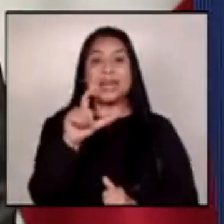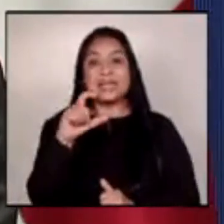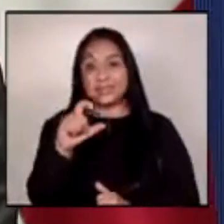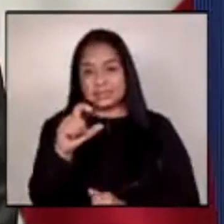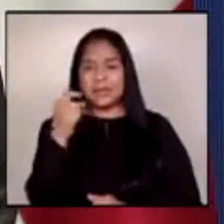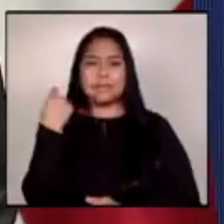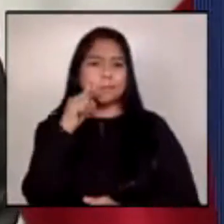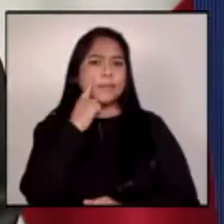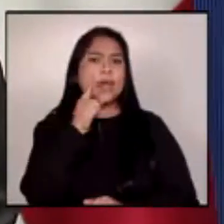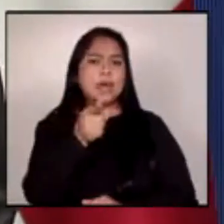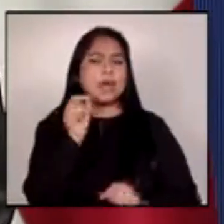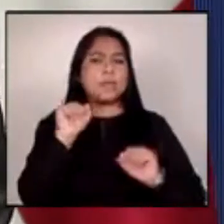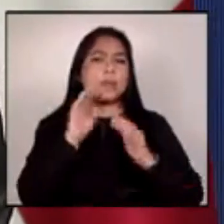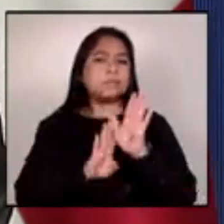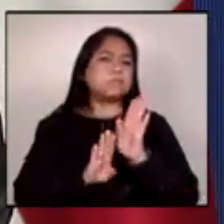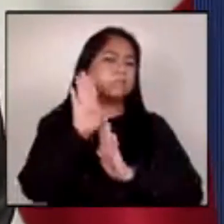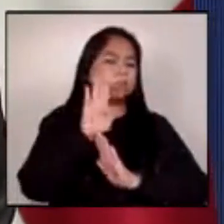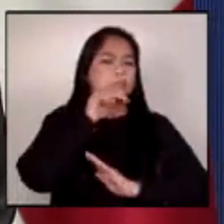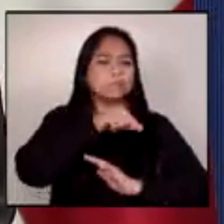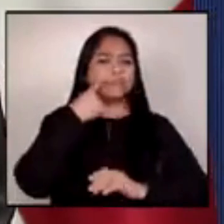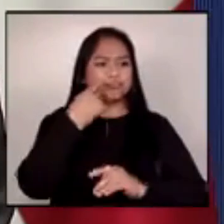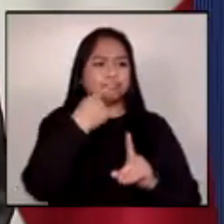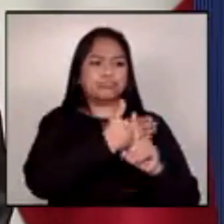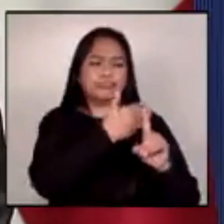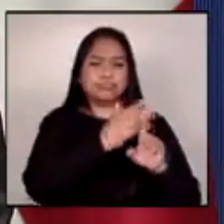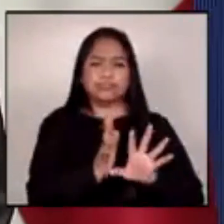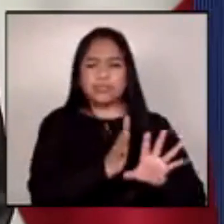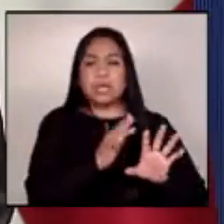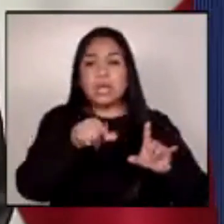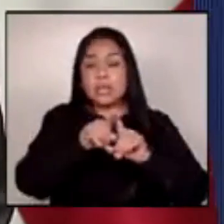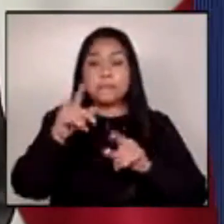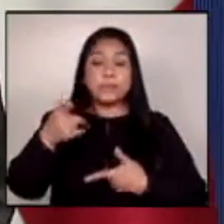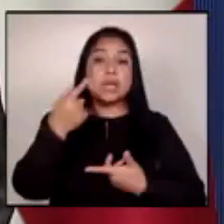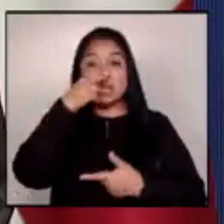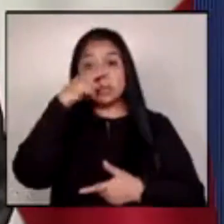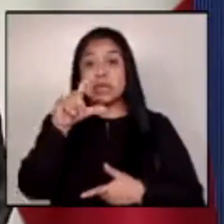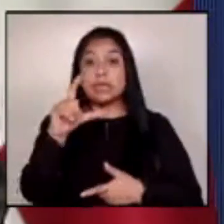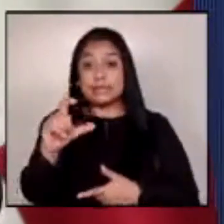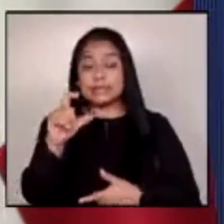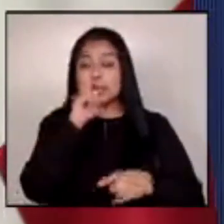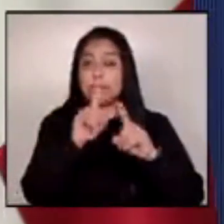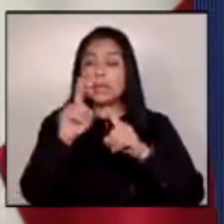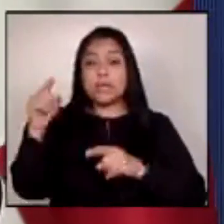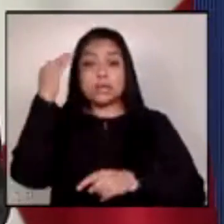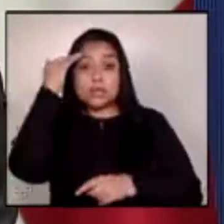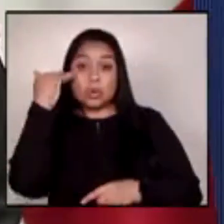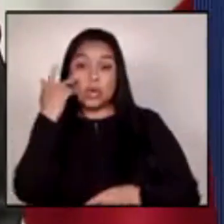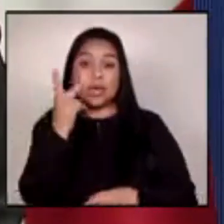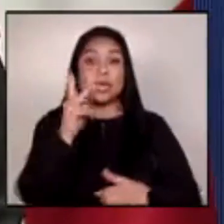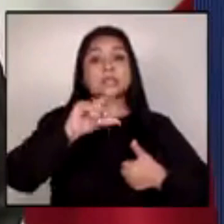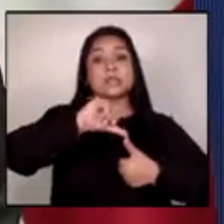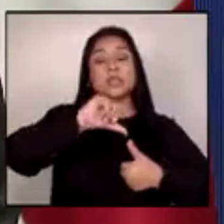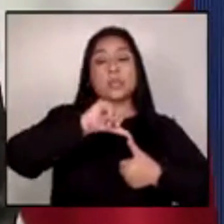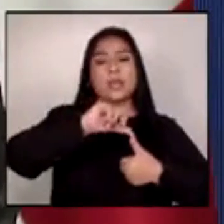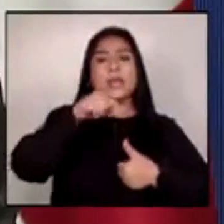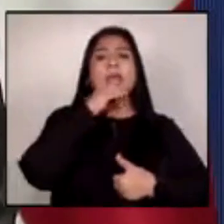para sobrepasar estos obstáculos. Corea y, bueno, el Tratado de Libre Comercio entre Corea y Centroamérica es